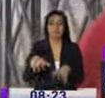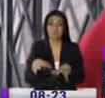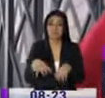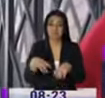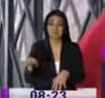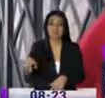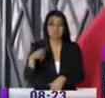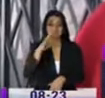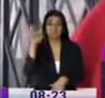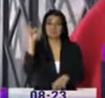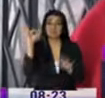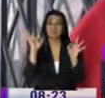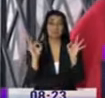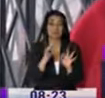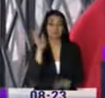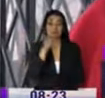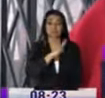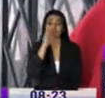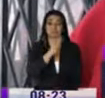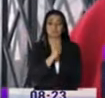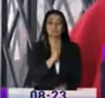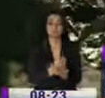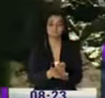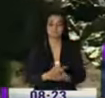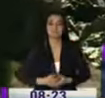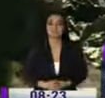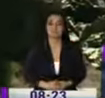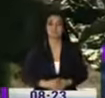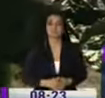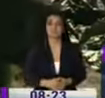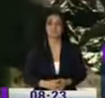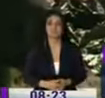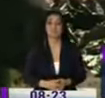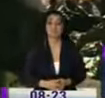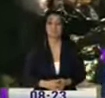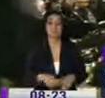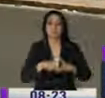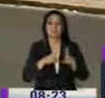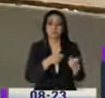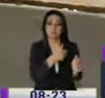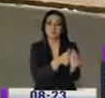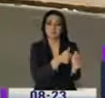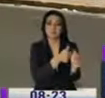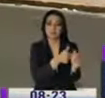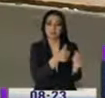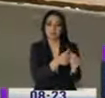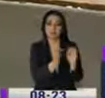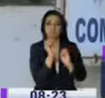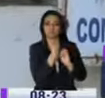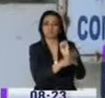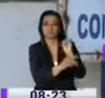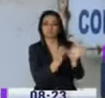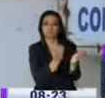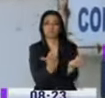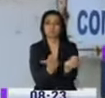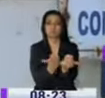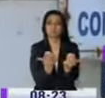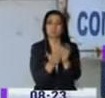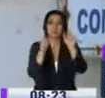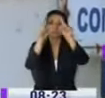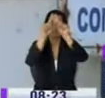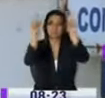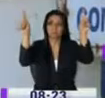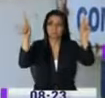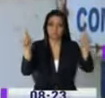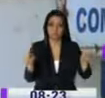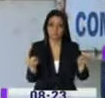que llegan la basura y todo. Contradictoriamente, muy cerca al que ahora es botadero de basura, existe un letrero que